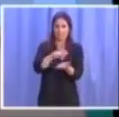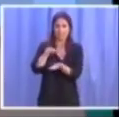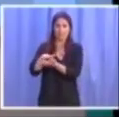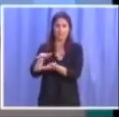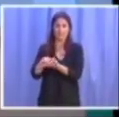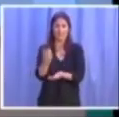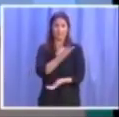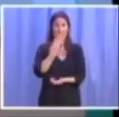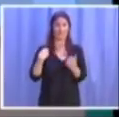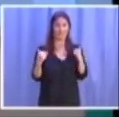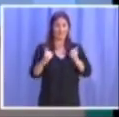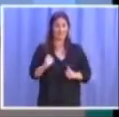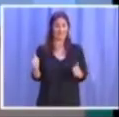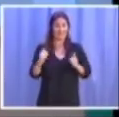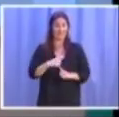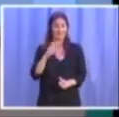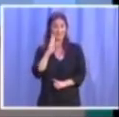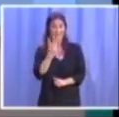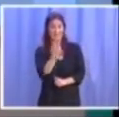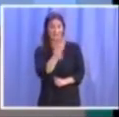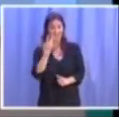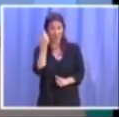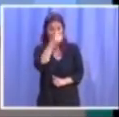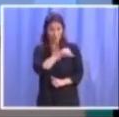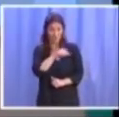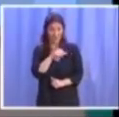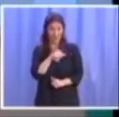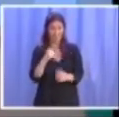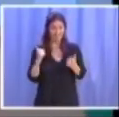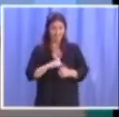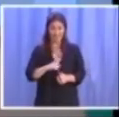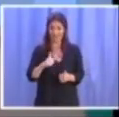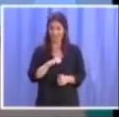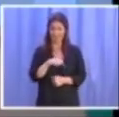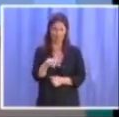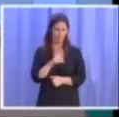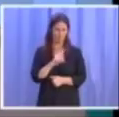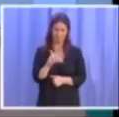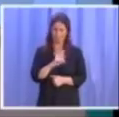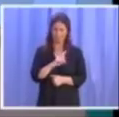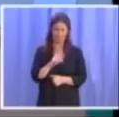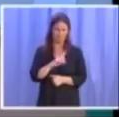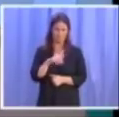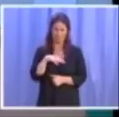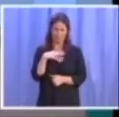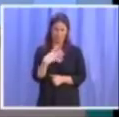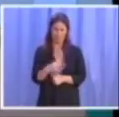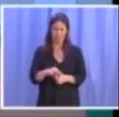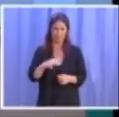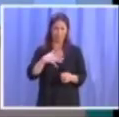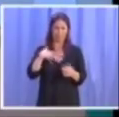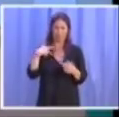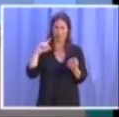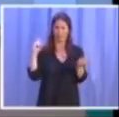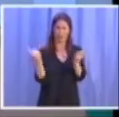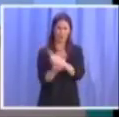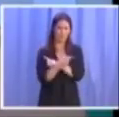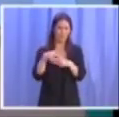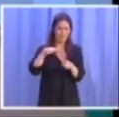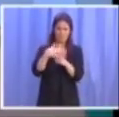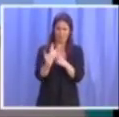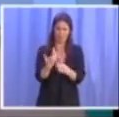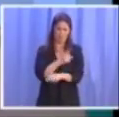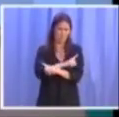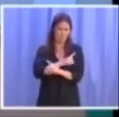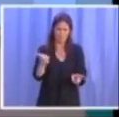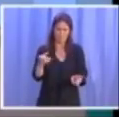hombres enchaquetados que hay hoy aquí está dispuesto ni va a mover un dedo para cambiar esta situación ni liberarse